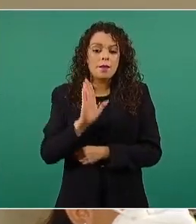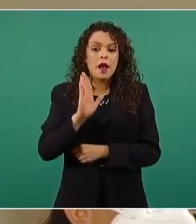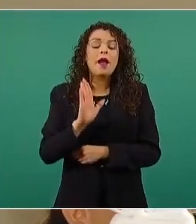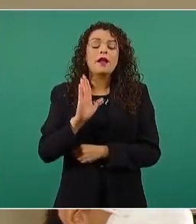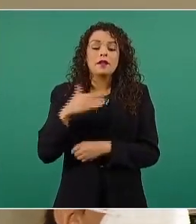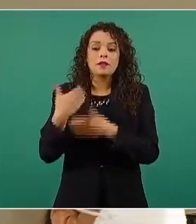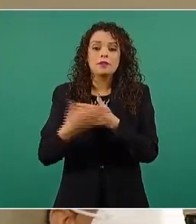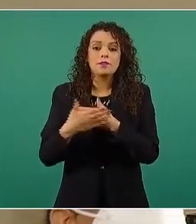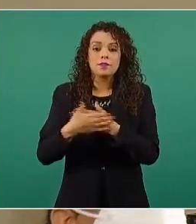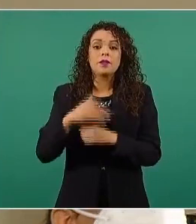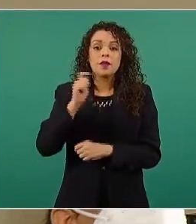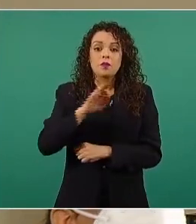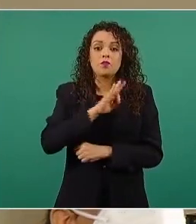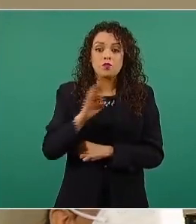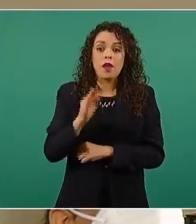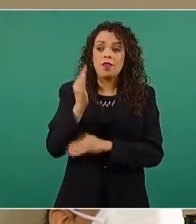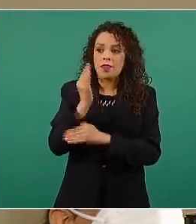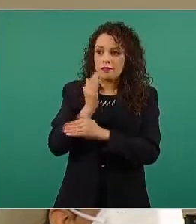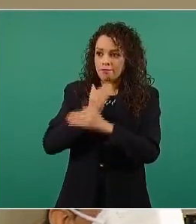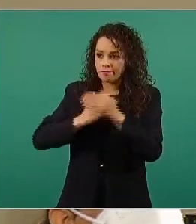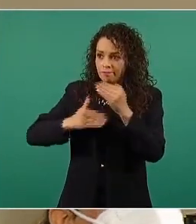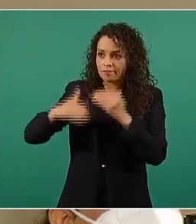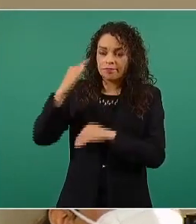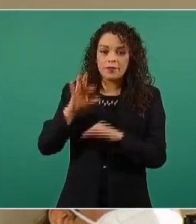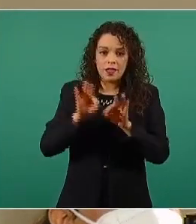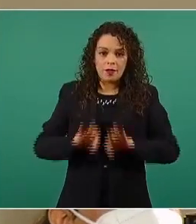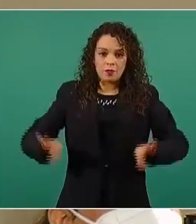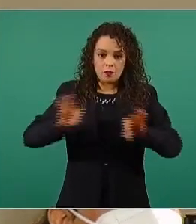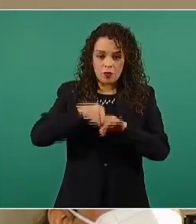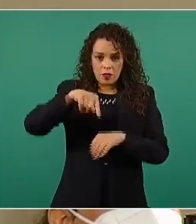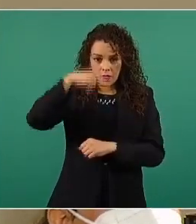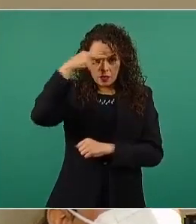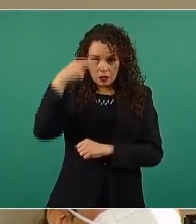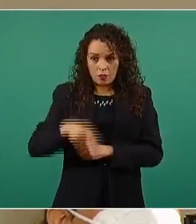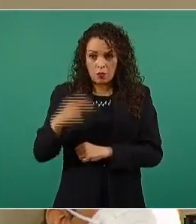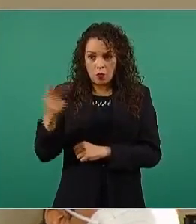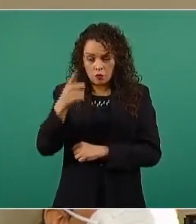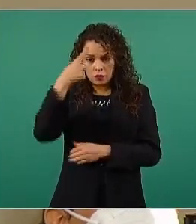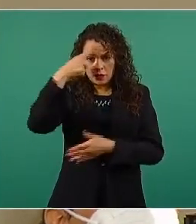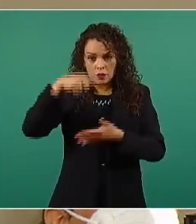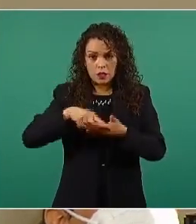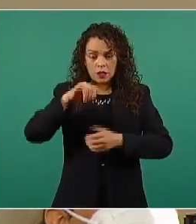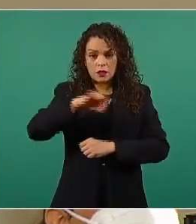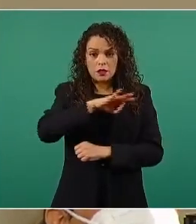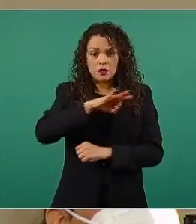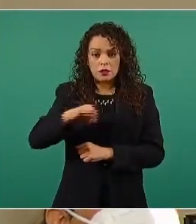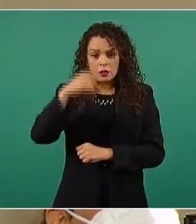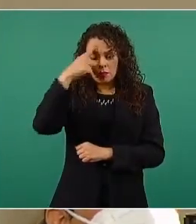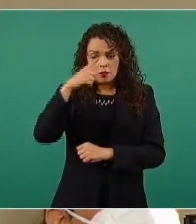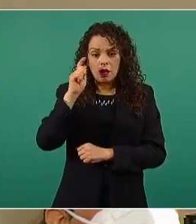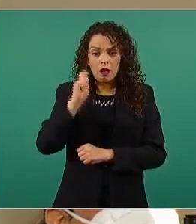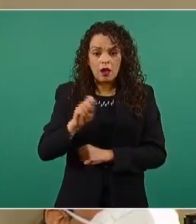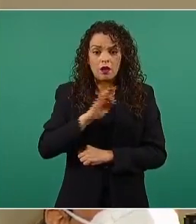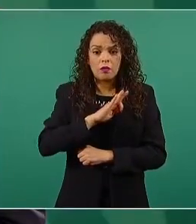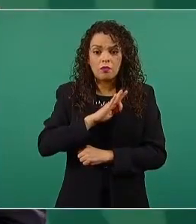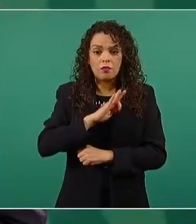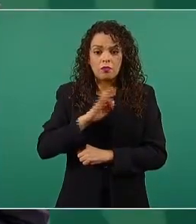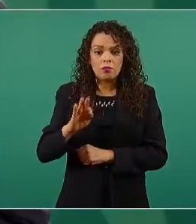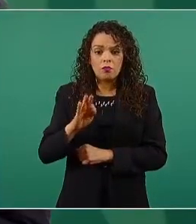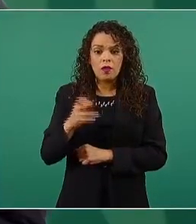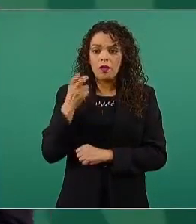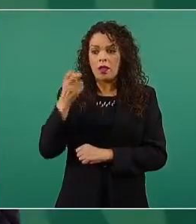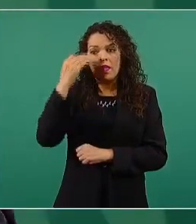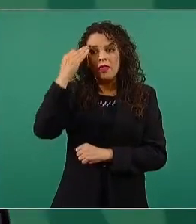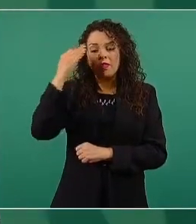una etapa de crecimiento importante para el país. ¿Usted cree que se configuran las condiciones para tener una reedición de ese momento?